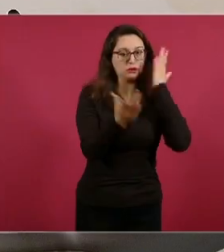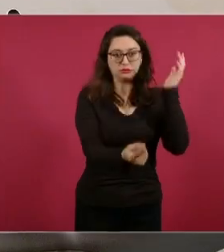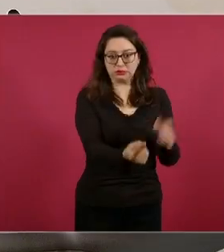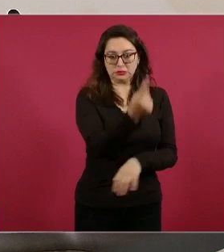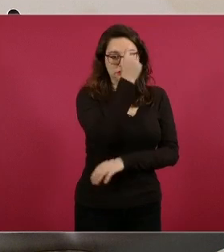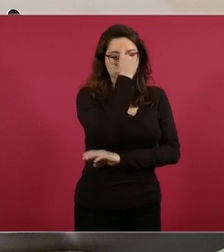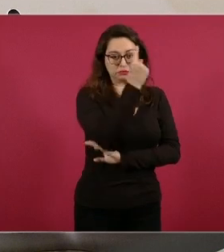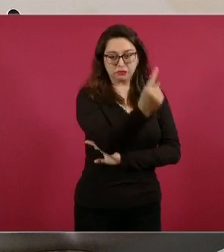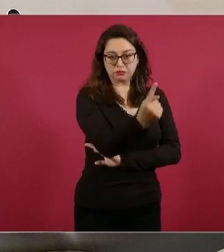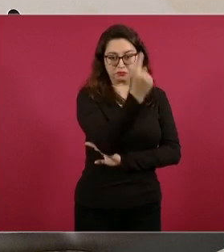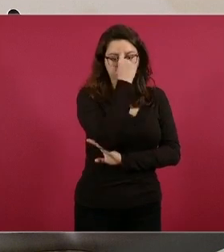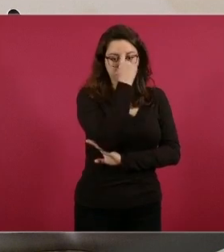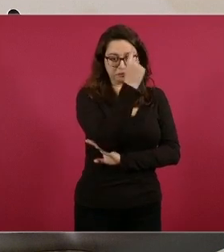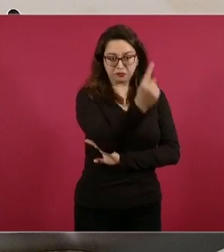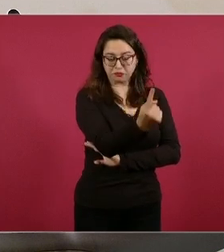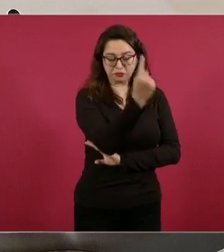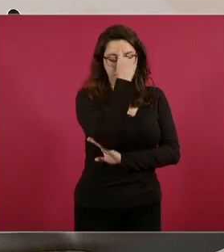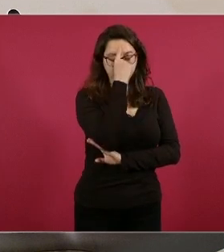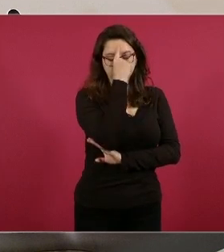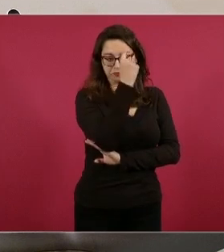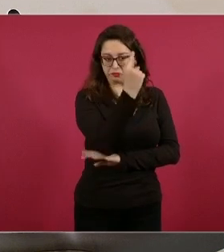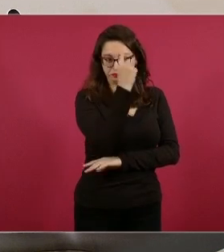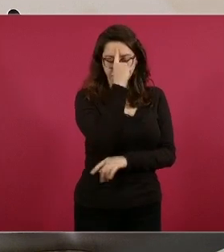les enseñaron de crecimiento,